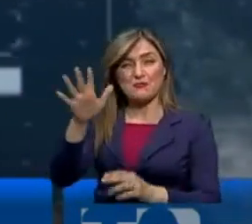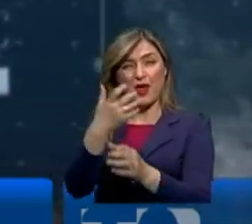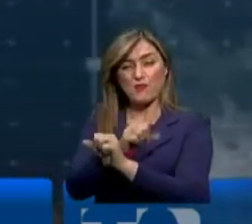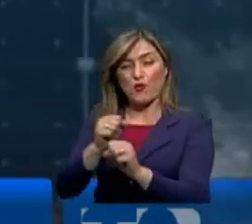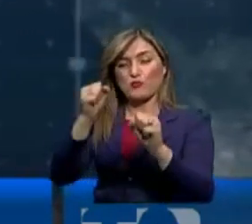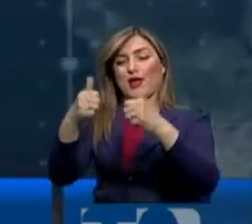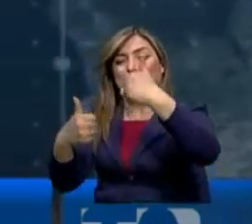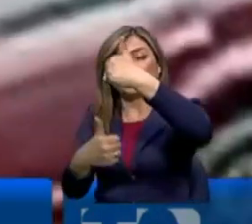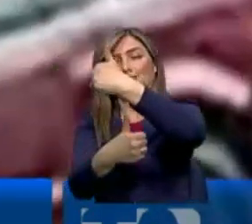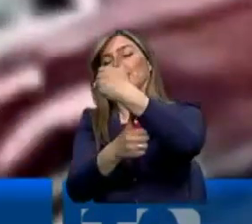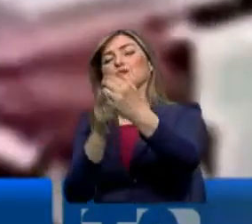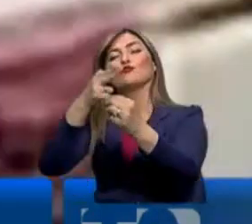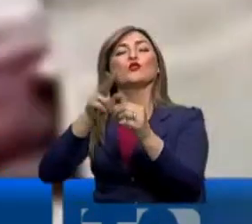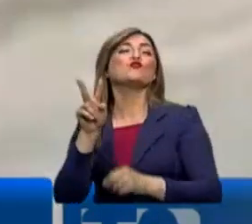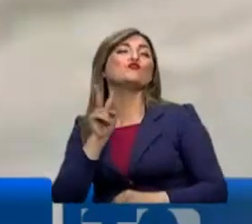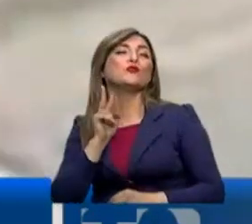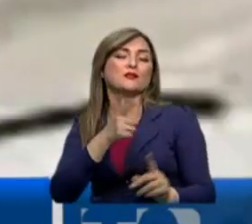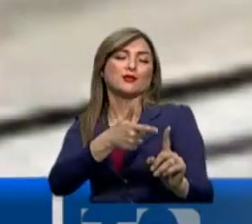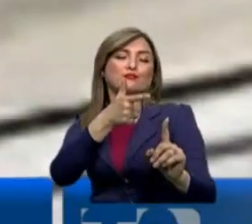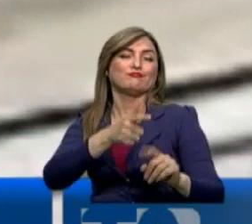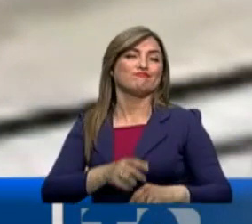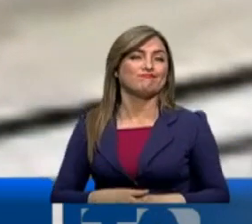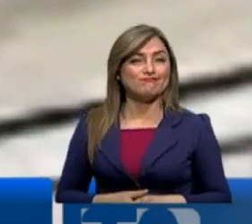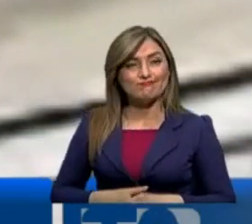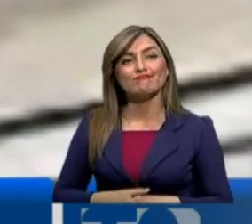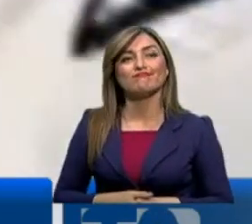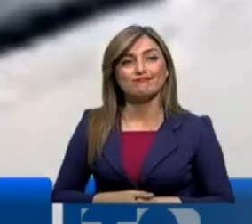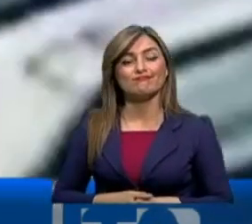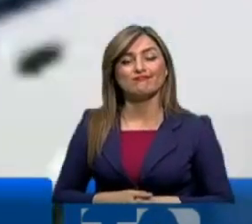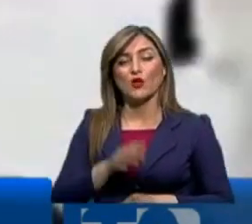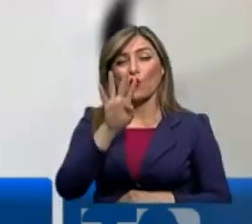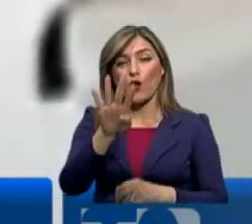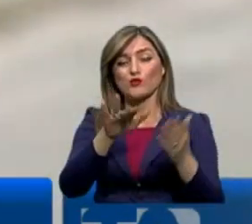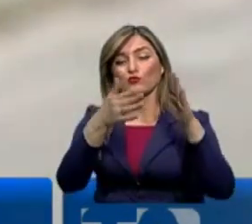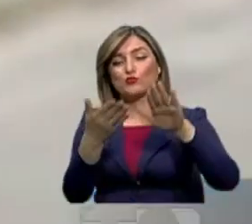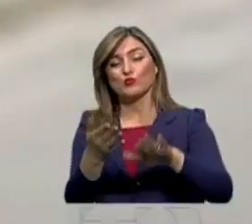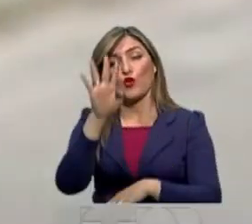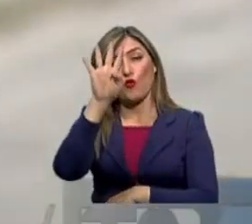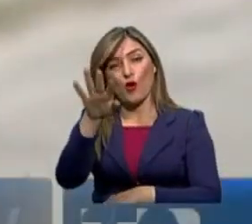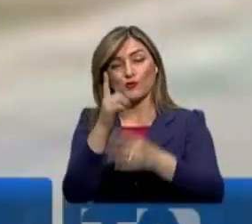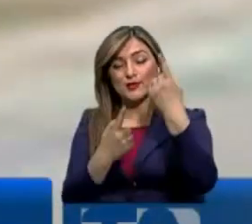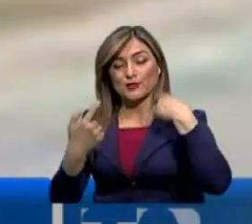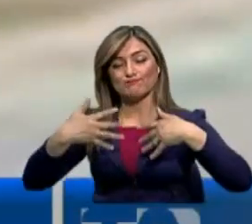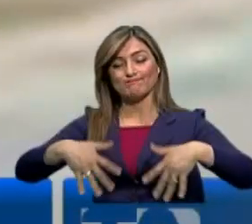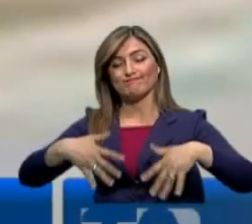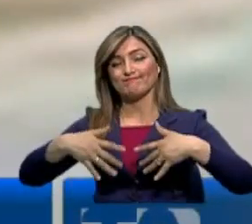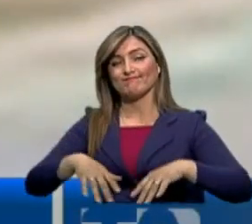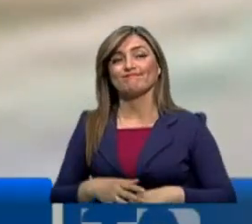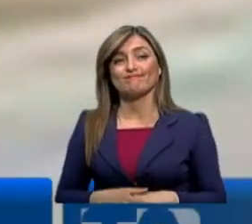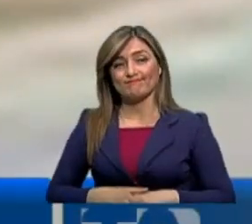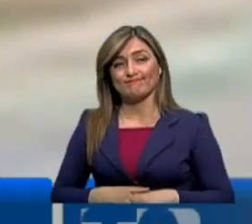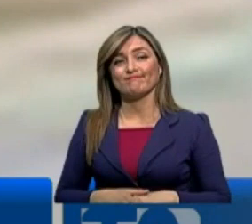los asistentes al velorio de una víctima de sicariato. El suceso dejó pues 4 muertos y 4 heridos de gravedad. Y en